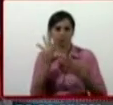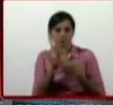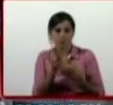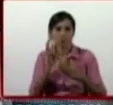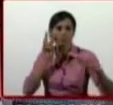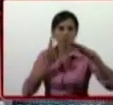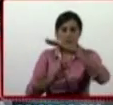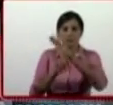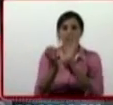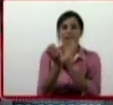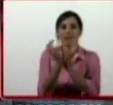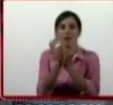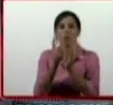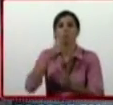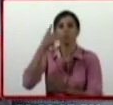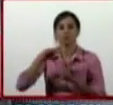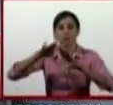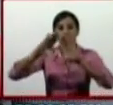visión geopolítica mundial,